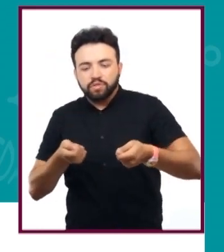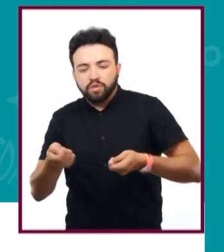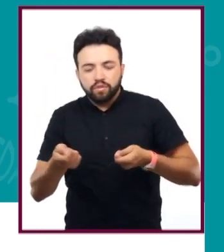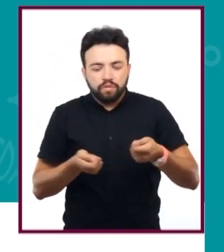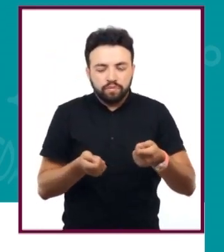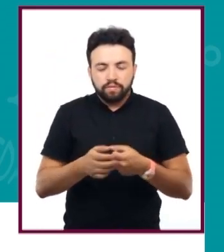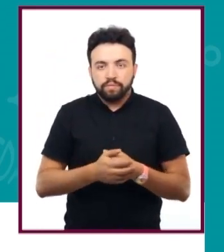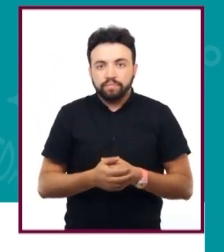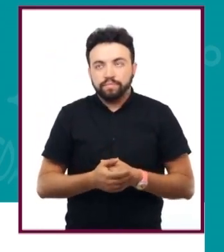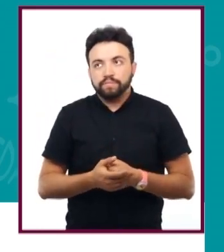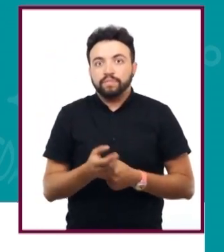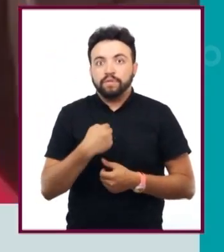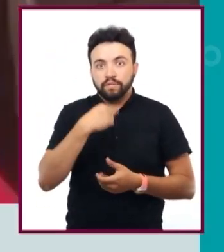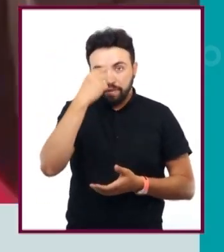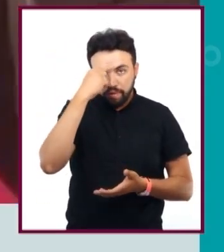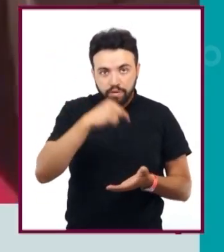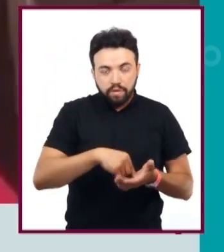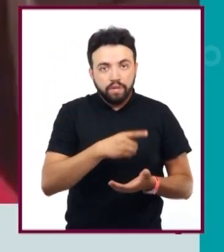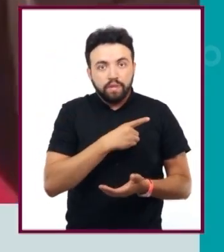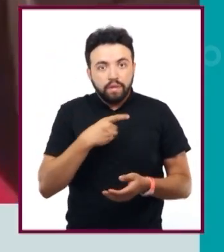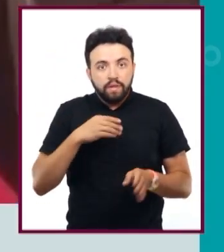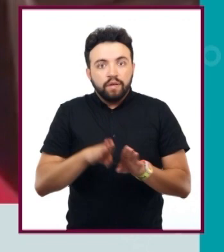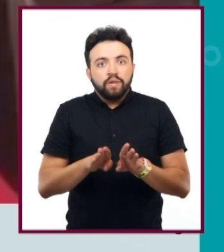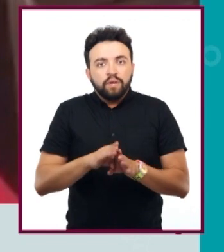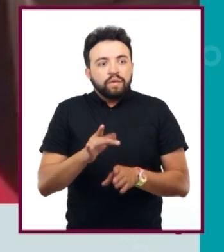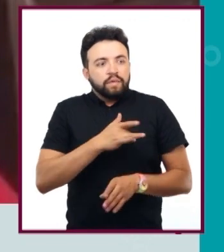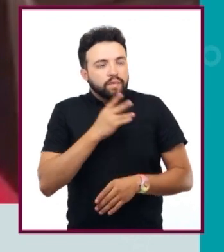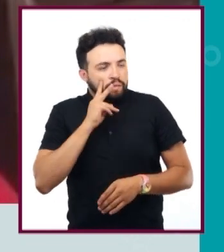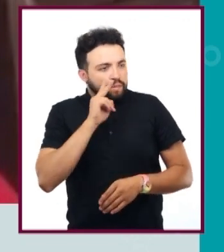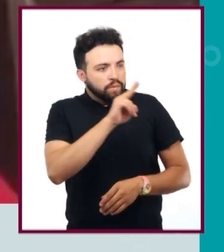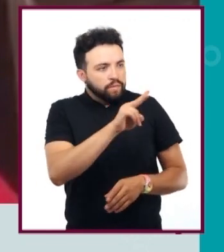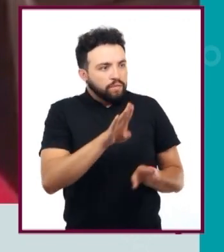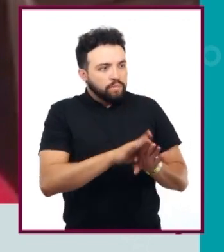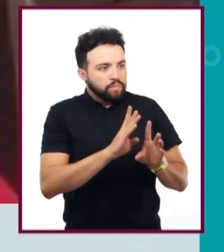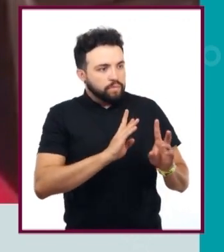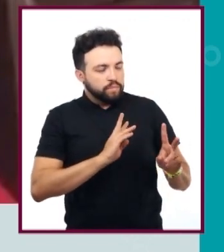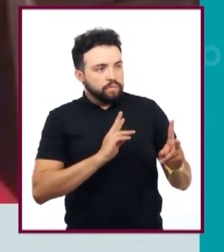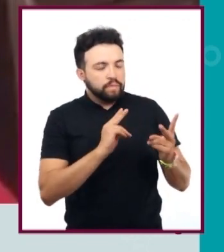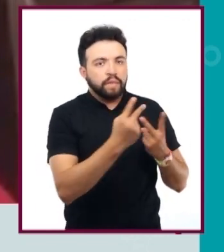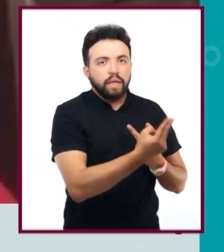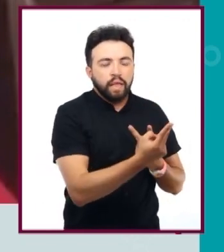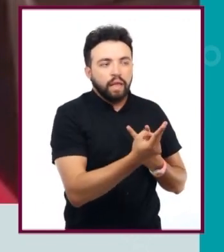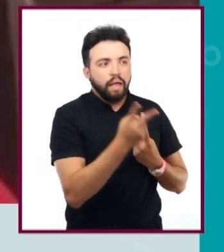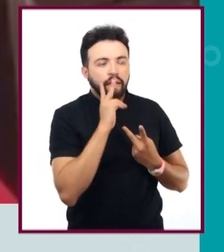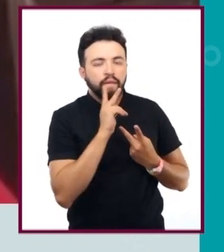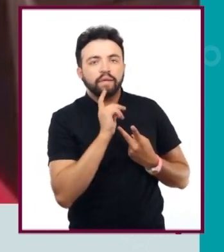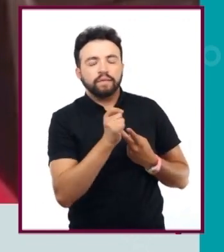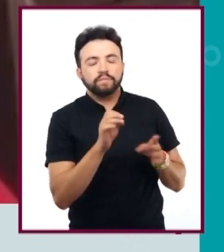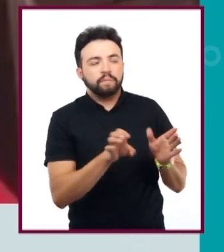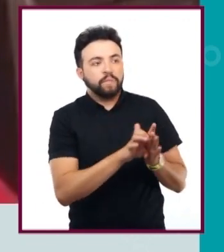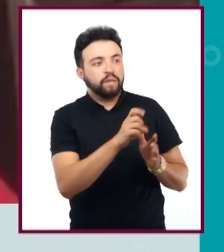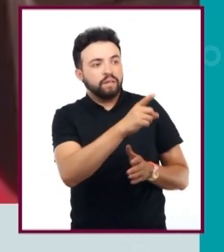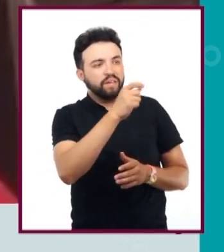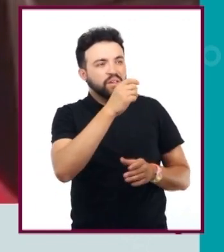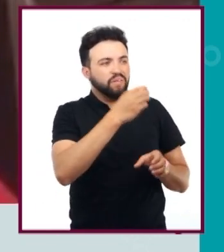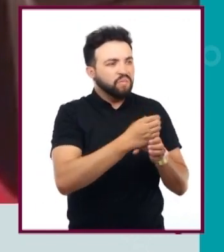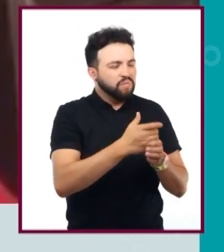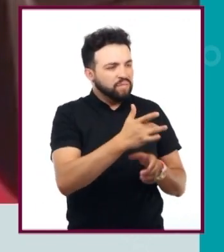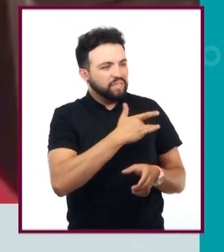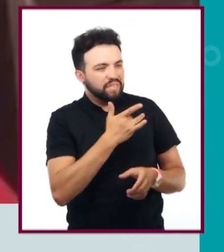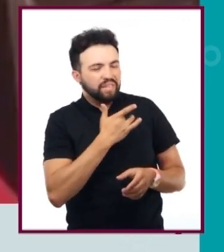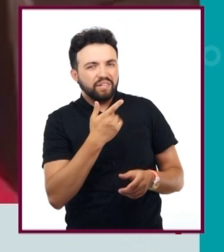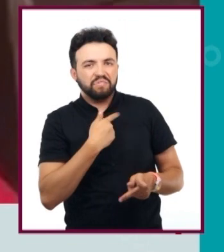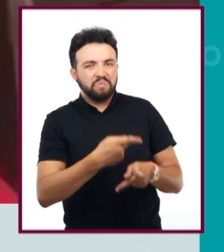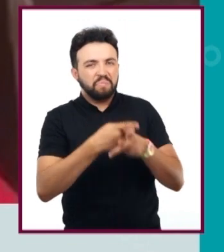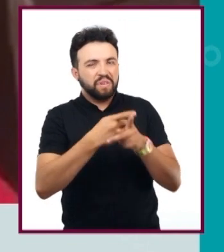a controlarte. Más que nada, la empatía te ayuda mucho. El ponerte en los zapatos de la otra persona, saber